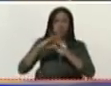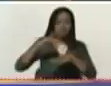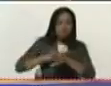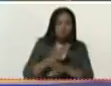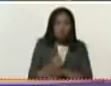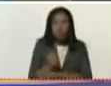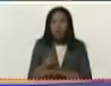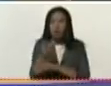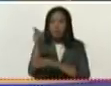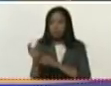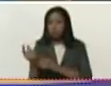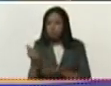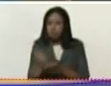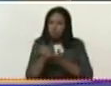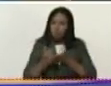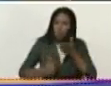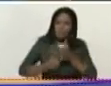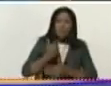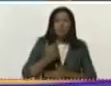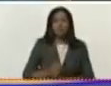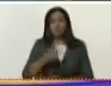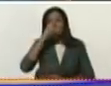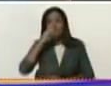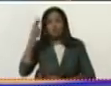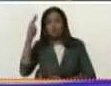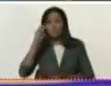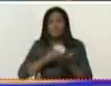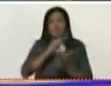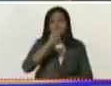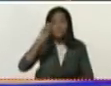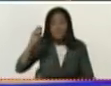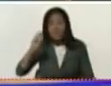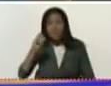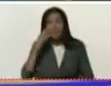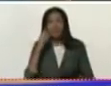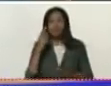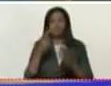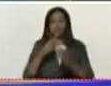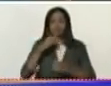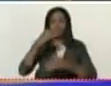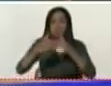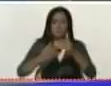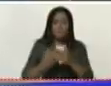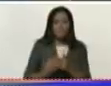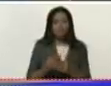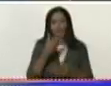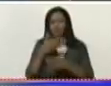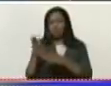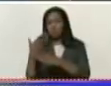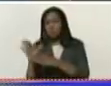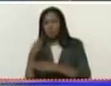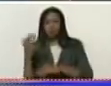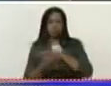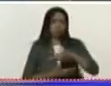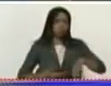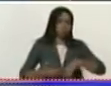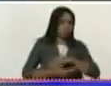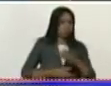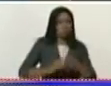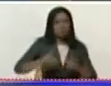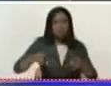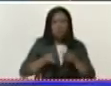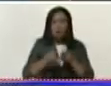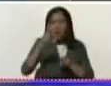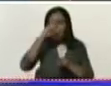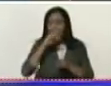año 2020 que será, llueva, truene o relampaguee,